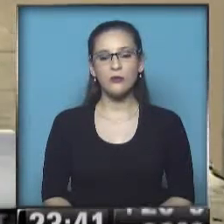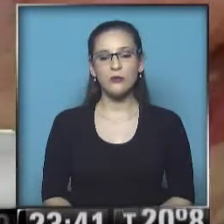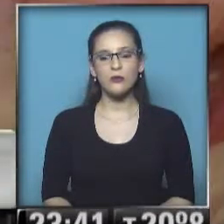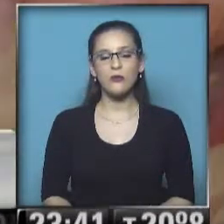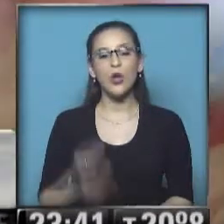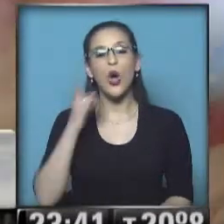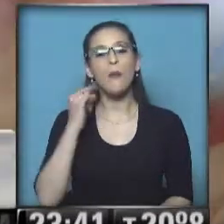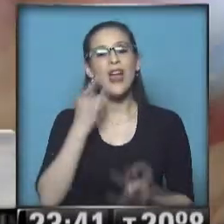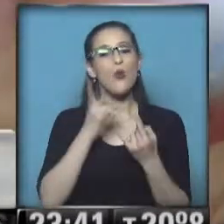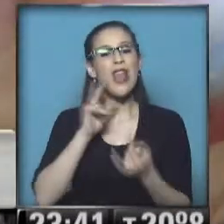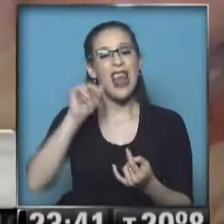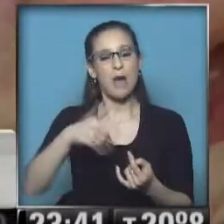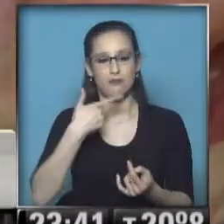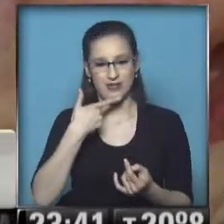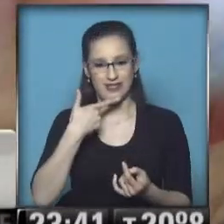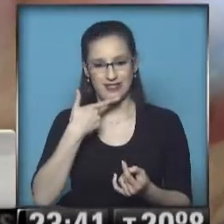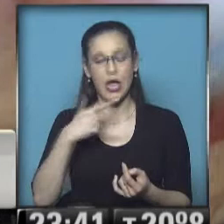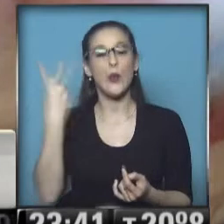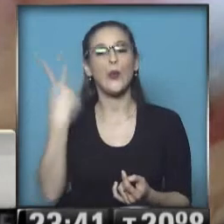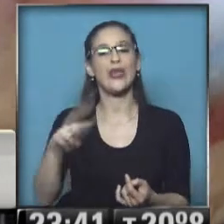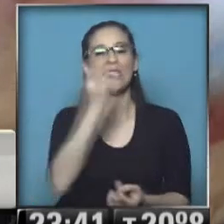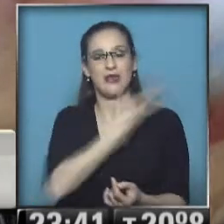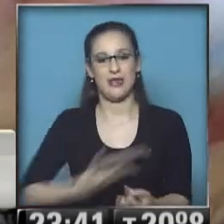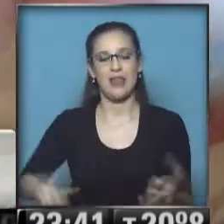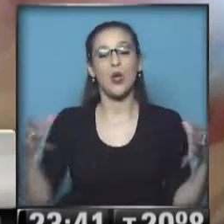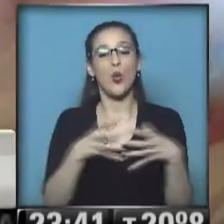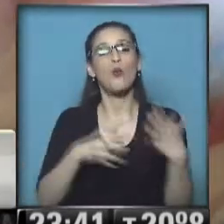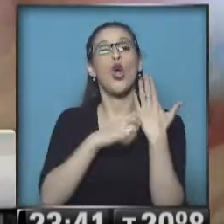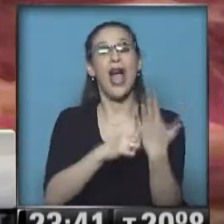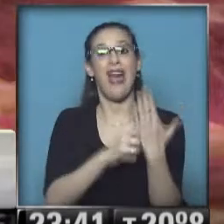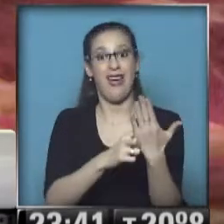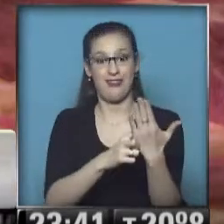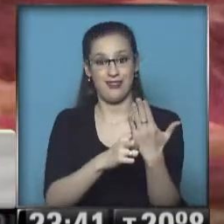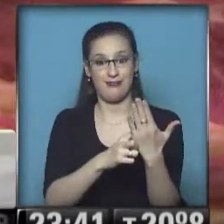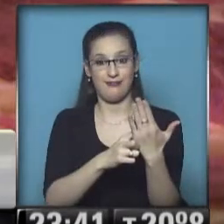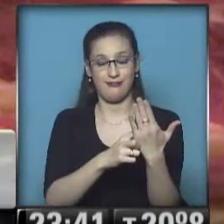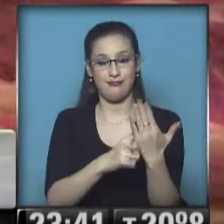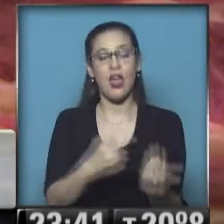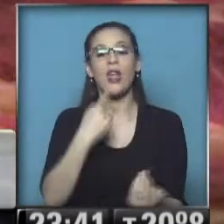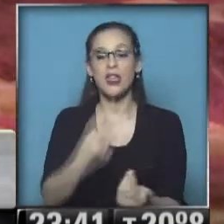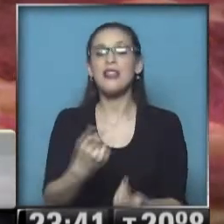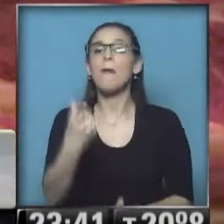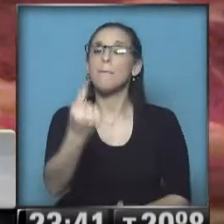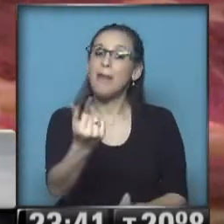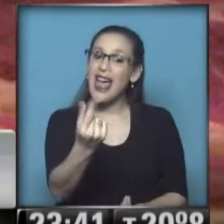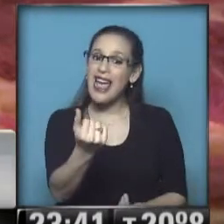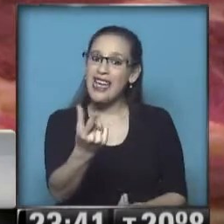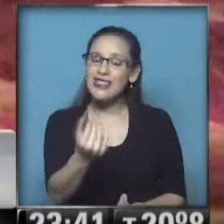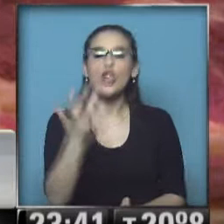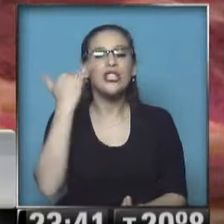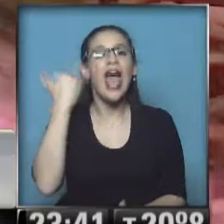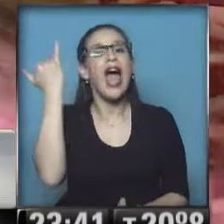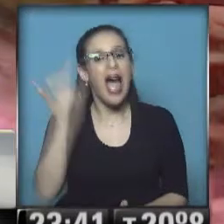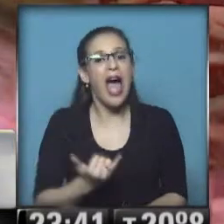Alberto Williams, vicepresidente de la Asociación de Propietarios de Carnicerías, confirmó que el precio de la carne ya registra un